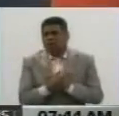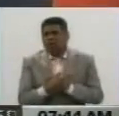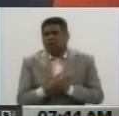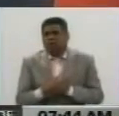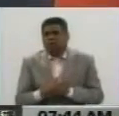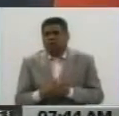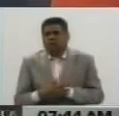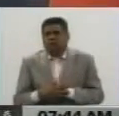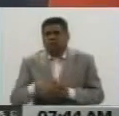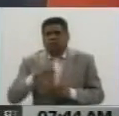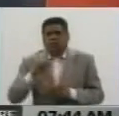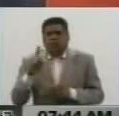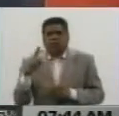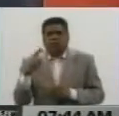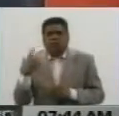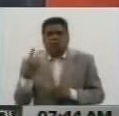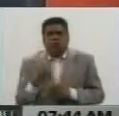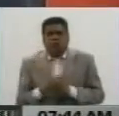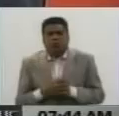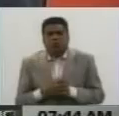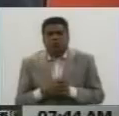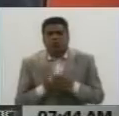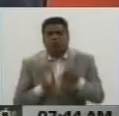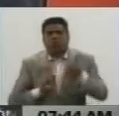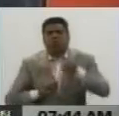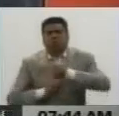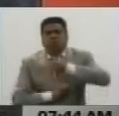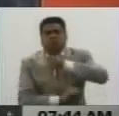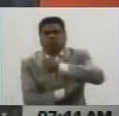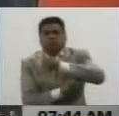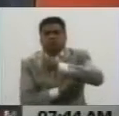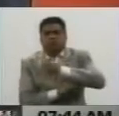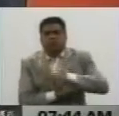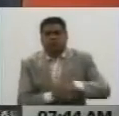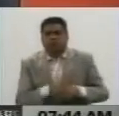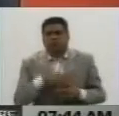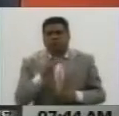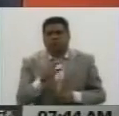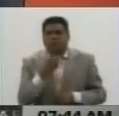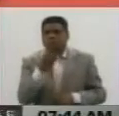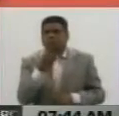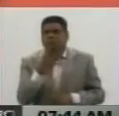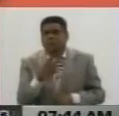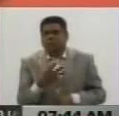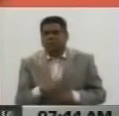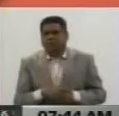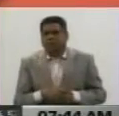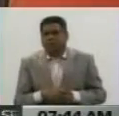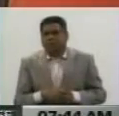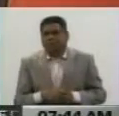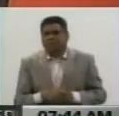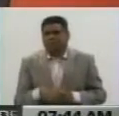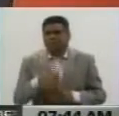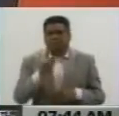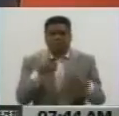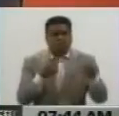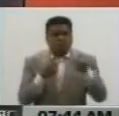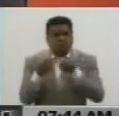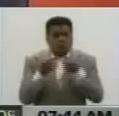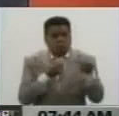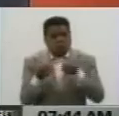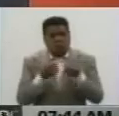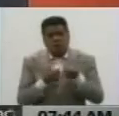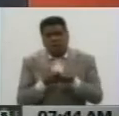en armonía con o buscando la sustentabilidad ambiental, sino también en beneficio de toda la nación. Y además de eso, controlándola y